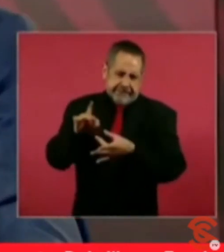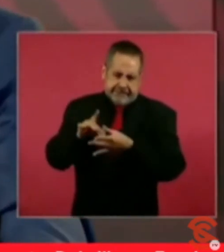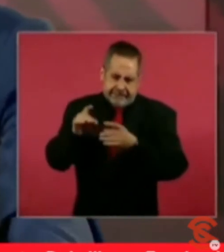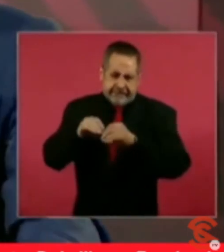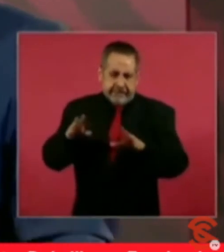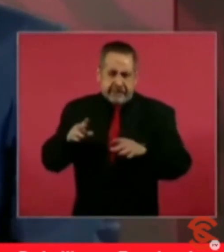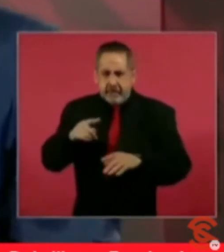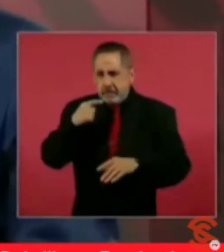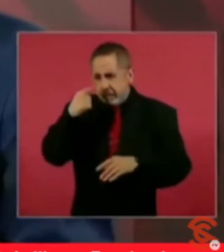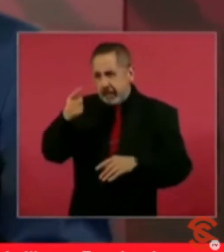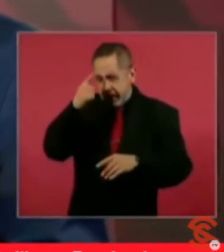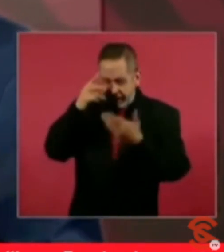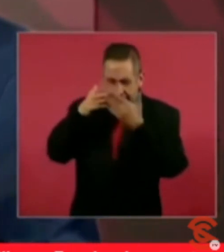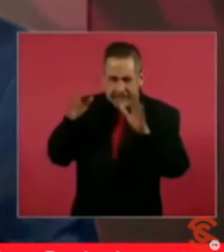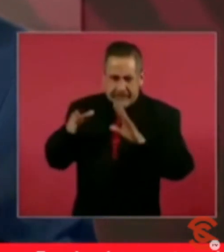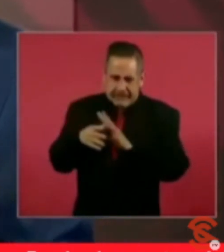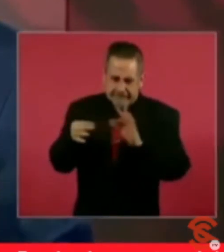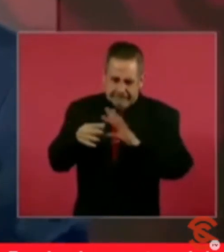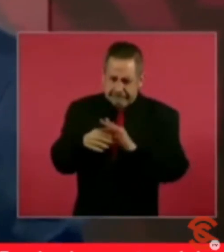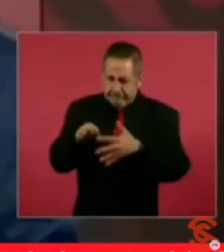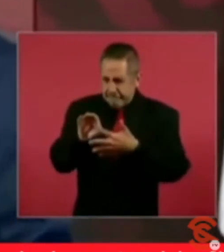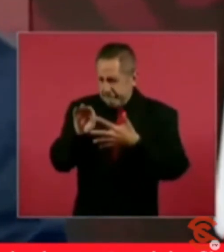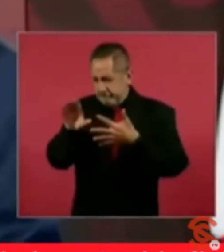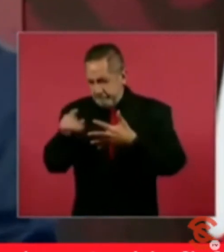un asunto pedagógico.